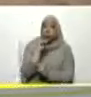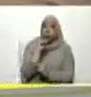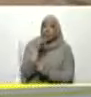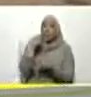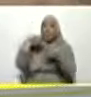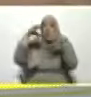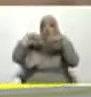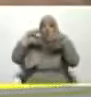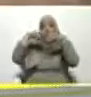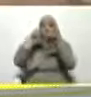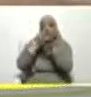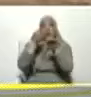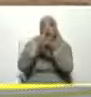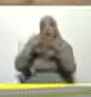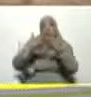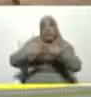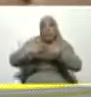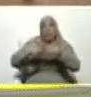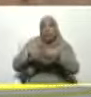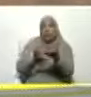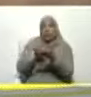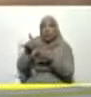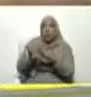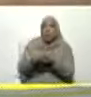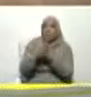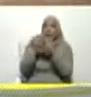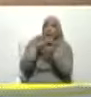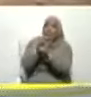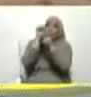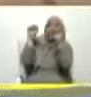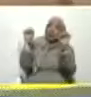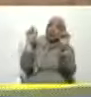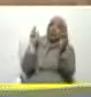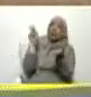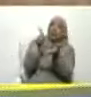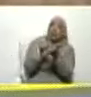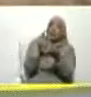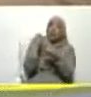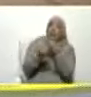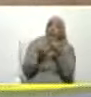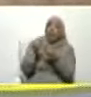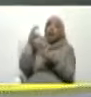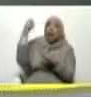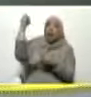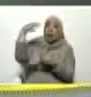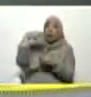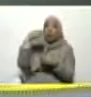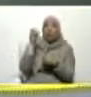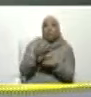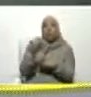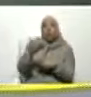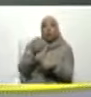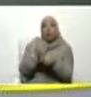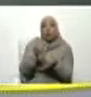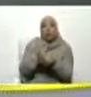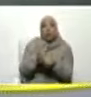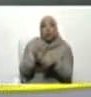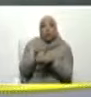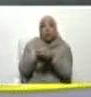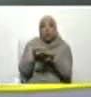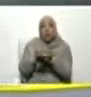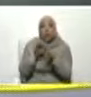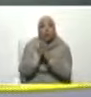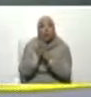pero los trabajadores de Corpoelec se fueron desde la mañana al amanecer para poner el servicio eléctrico. Chequéame ahí con el ministro